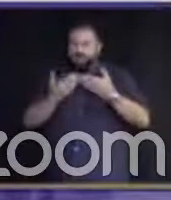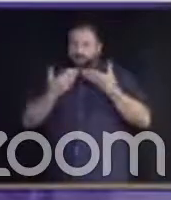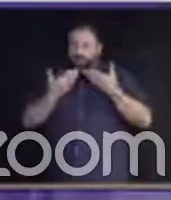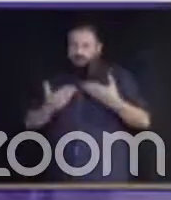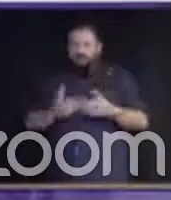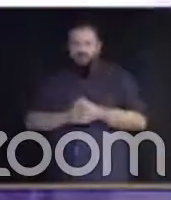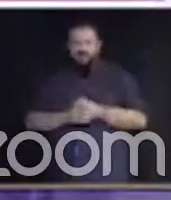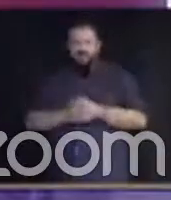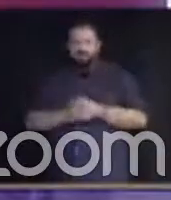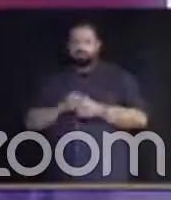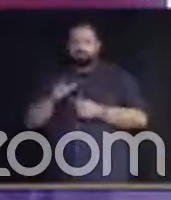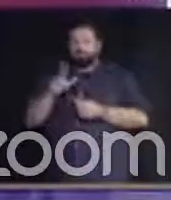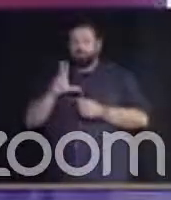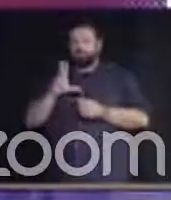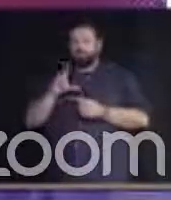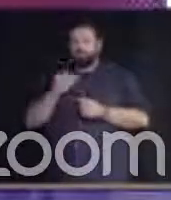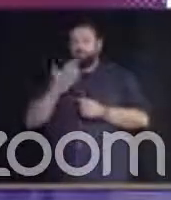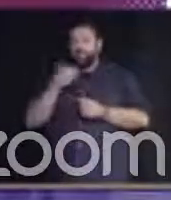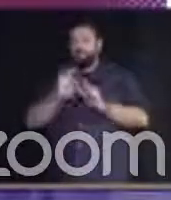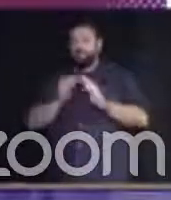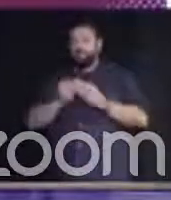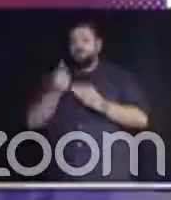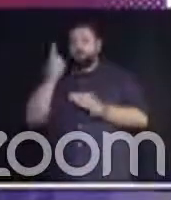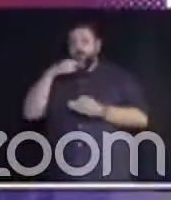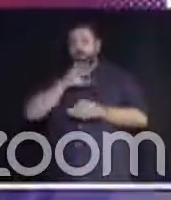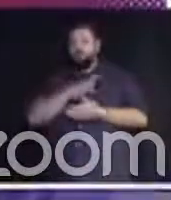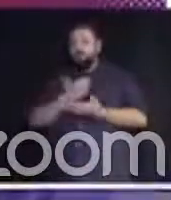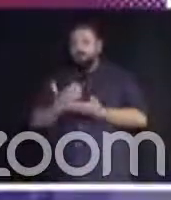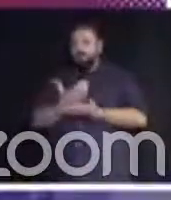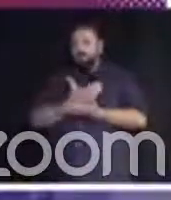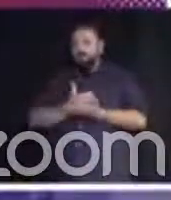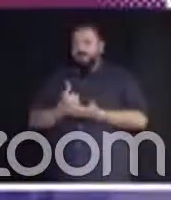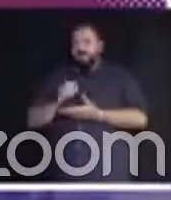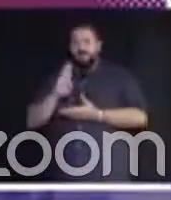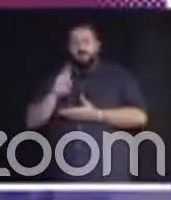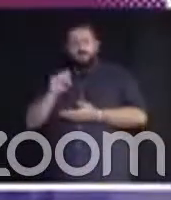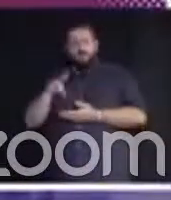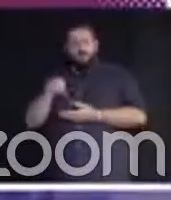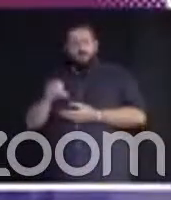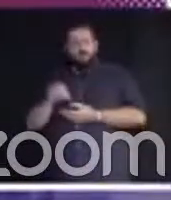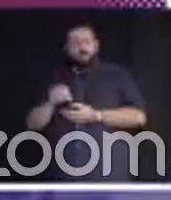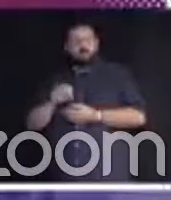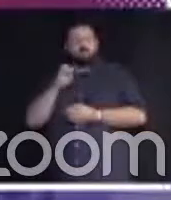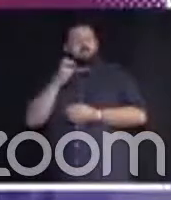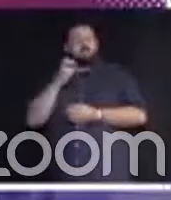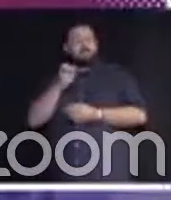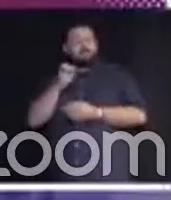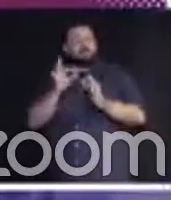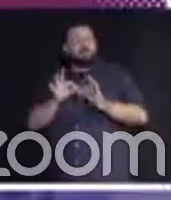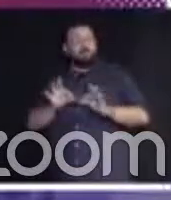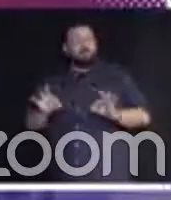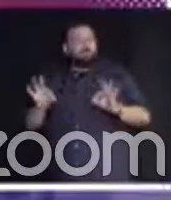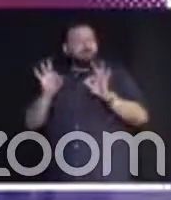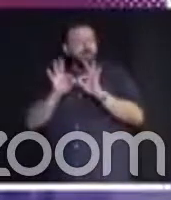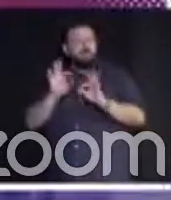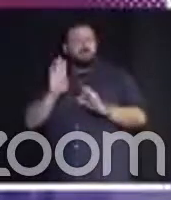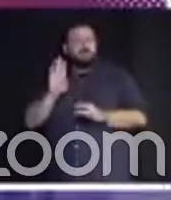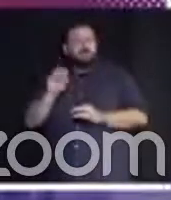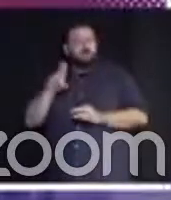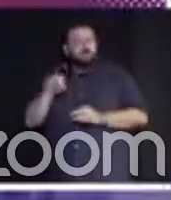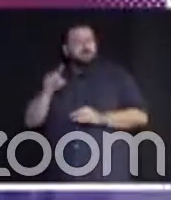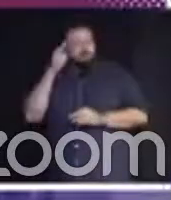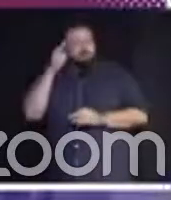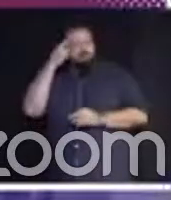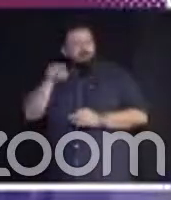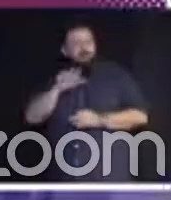forma de que te ganes este bono sin estar pensando en tu equipo de trabajo. Por eso es tan importante este bono. Y es un bono